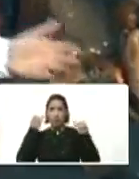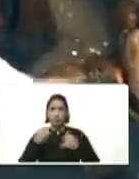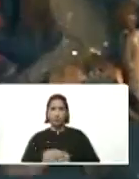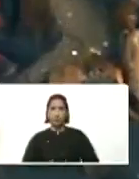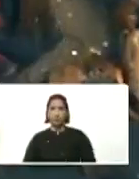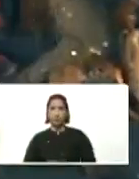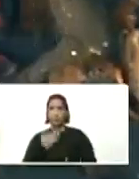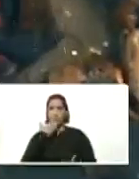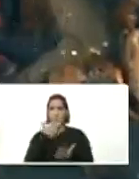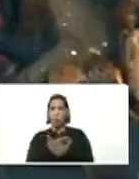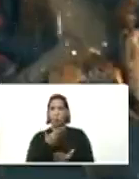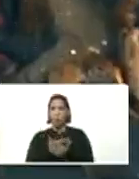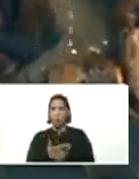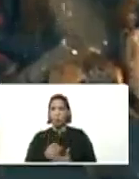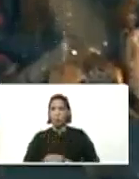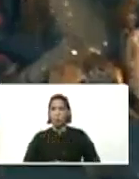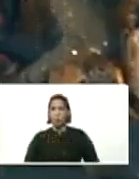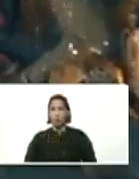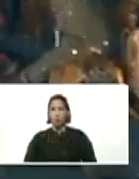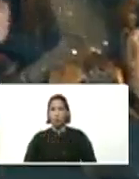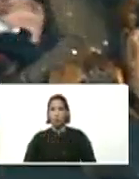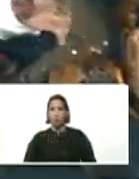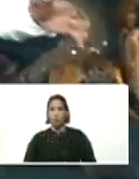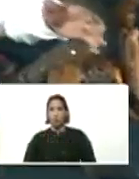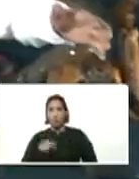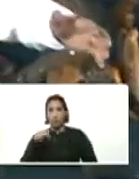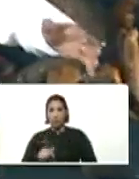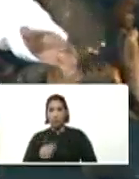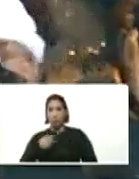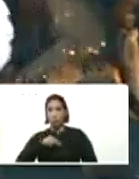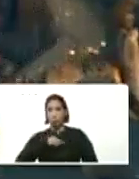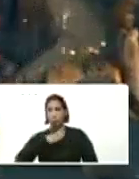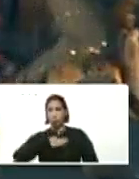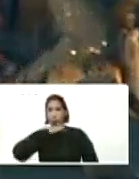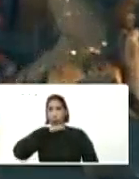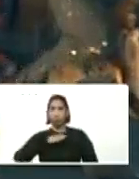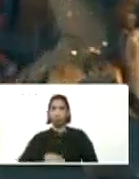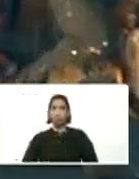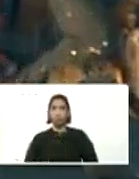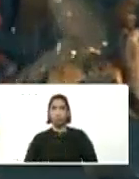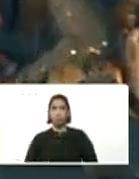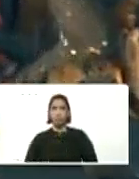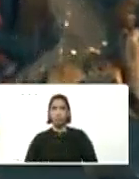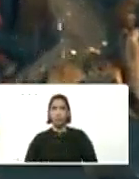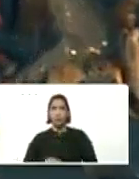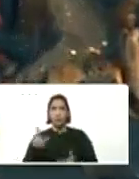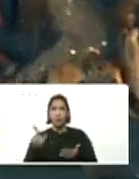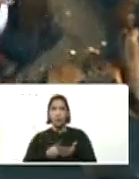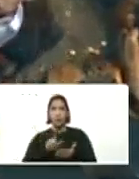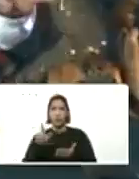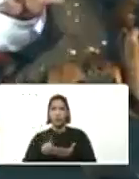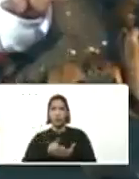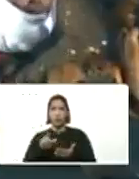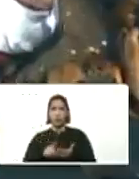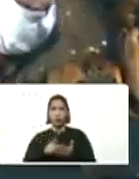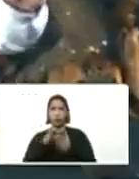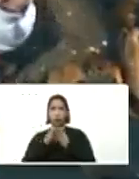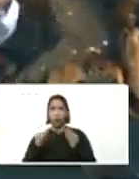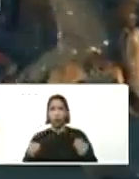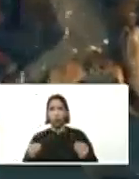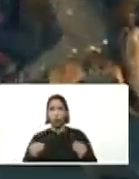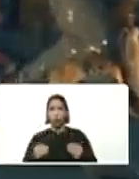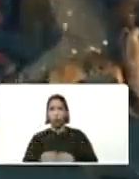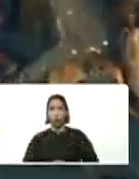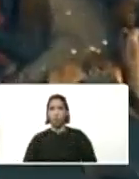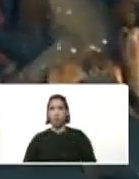las propuestas. Aquí estamos llenos de libros. Todos son